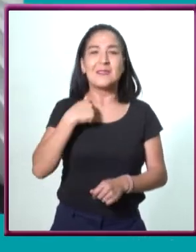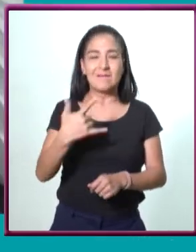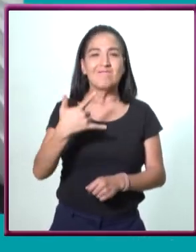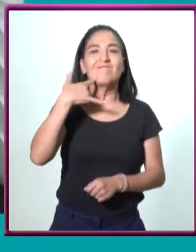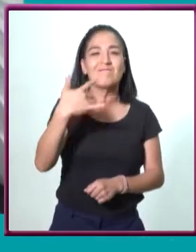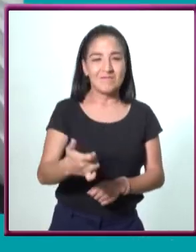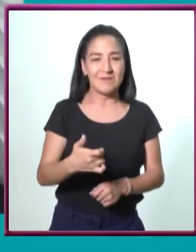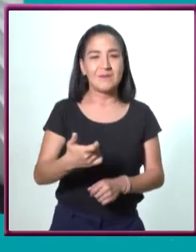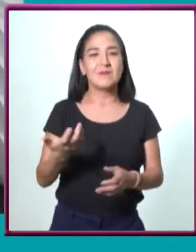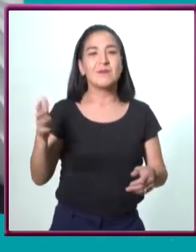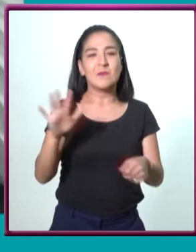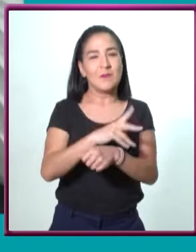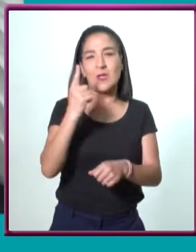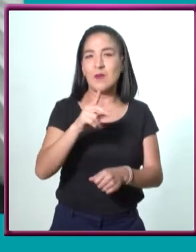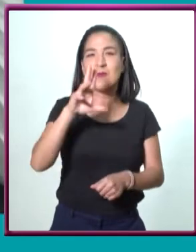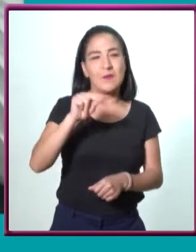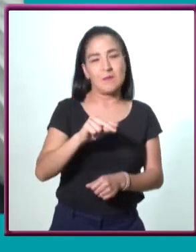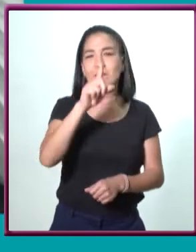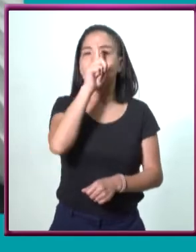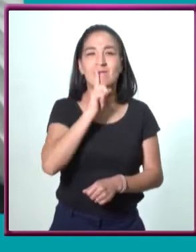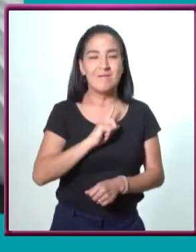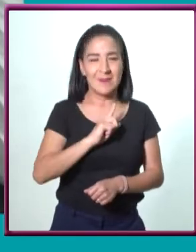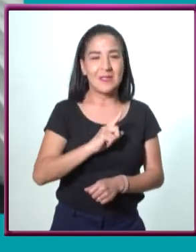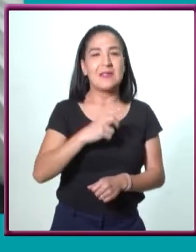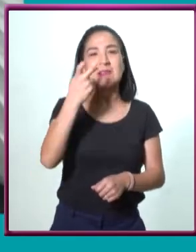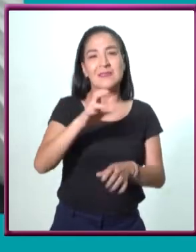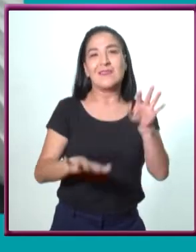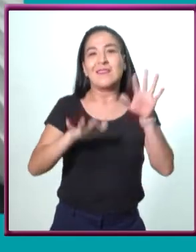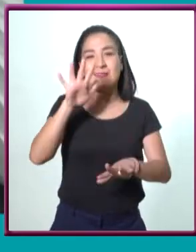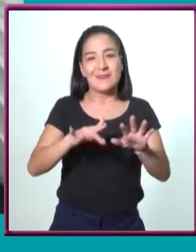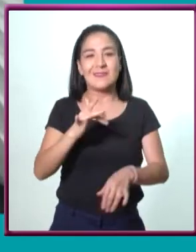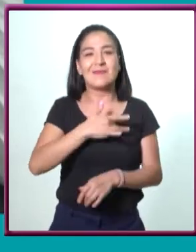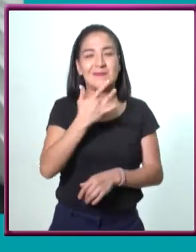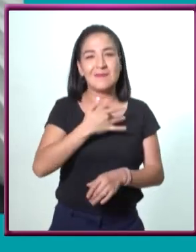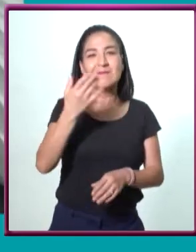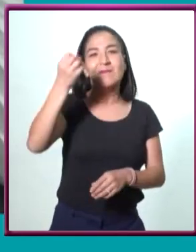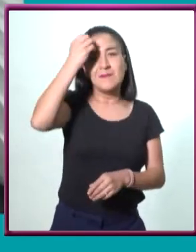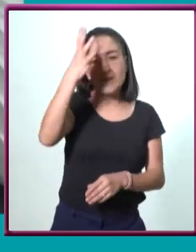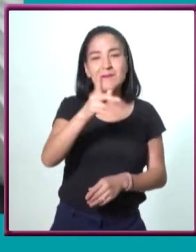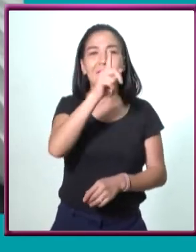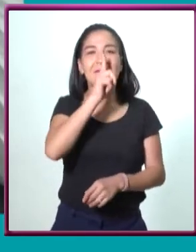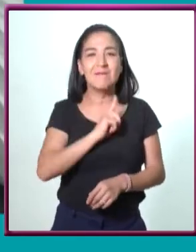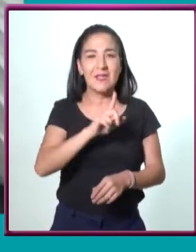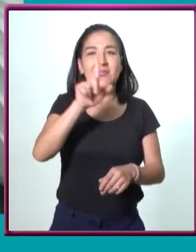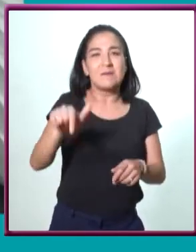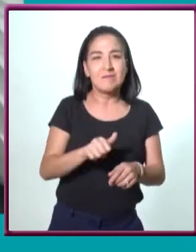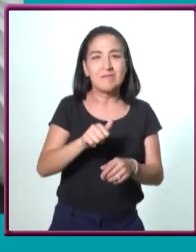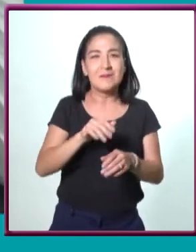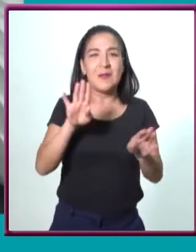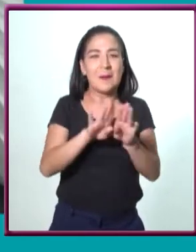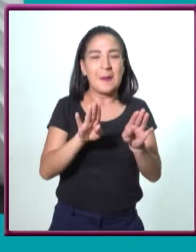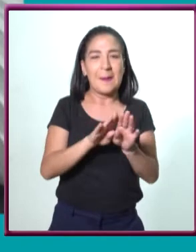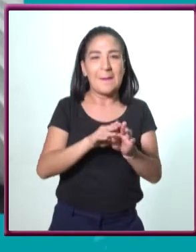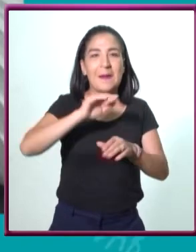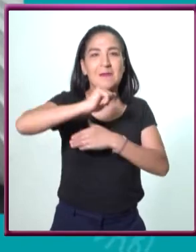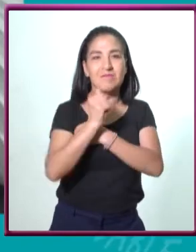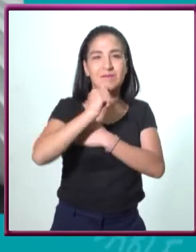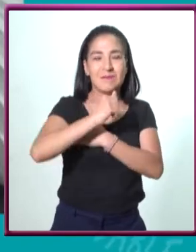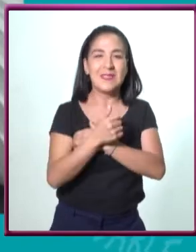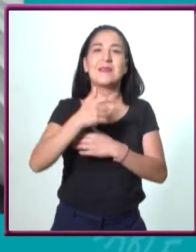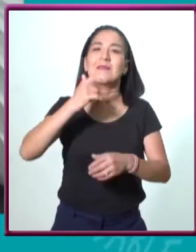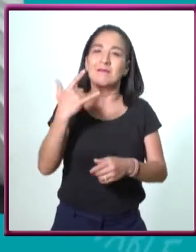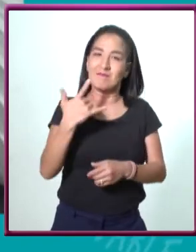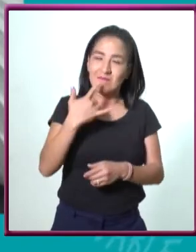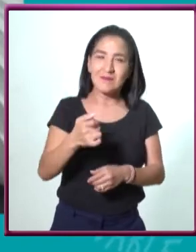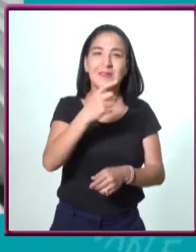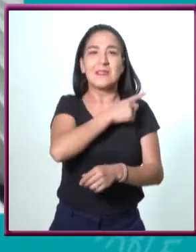me esforzaría por no mentir porque pues hay veces que se te olvidan las mentiras y se te juntan. Entonces yo creo que hay que